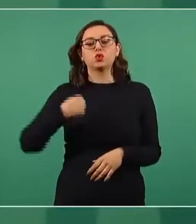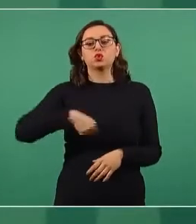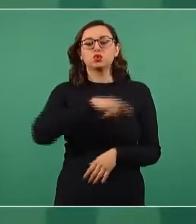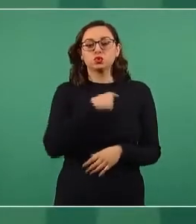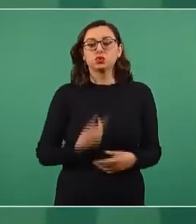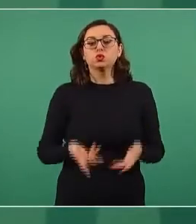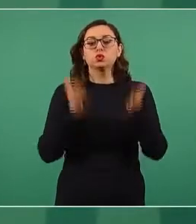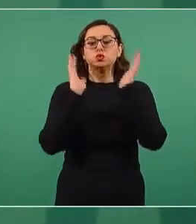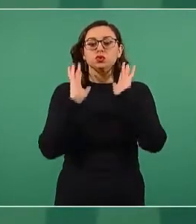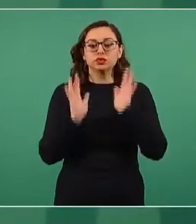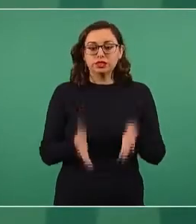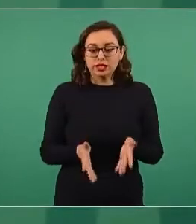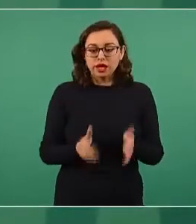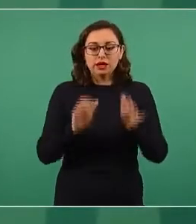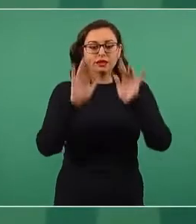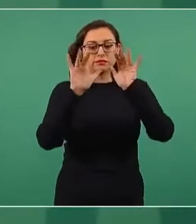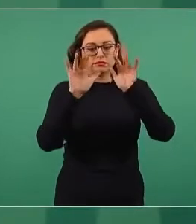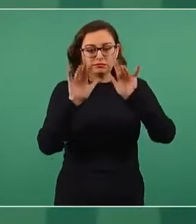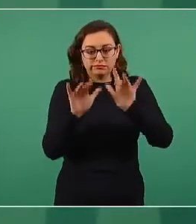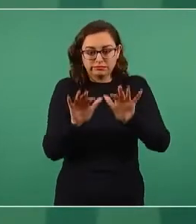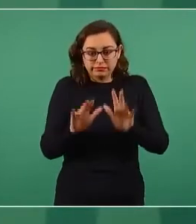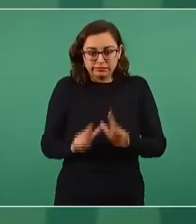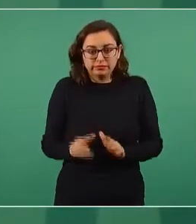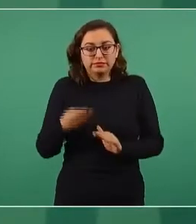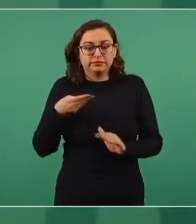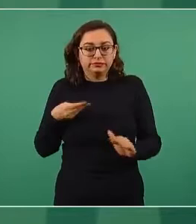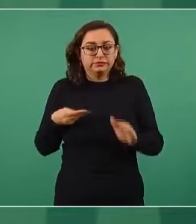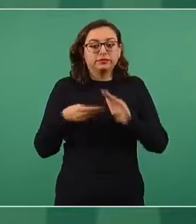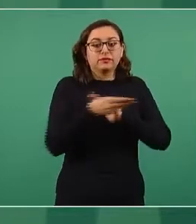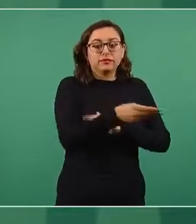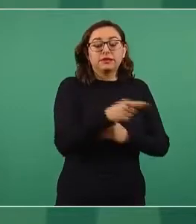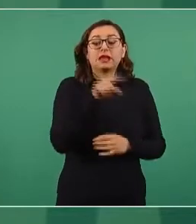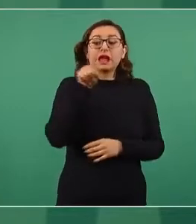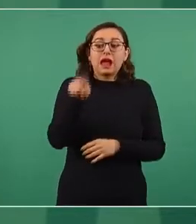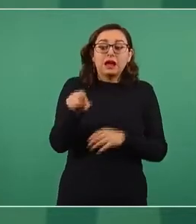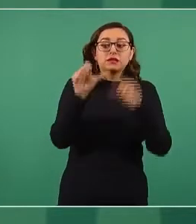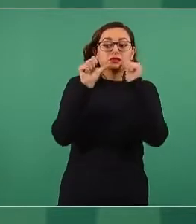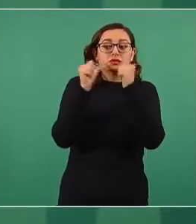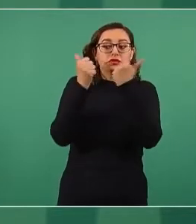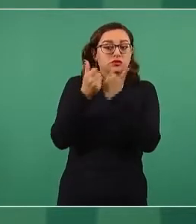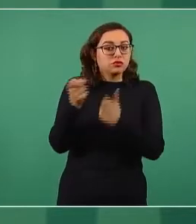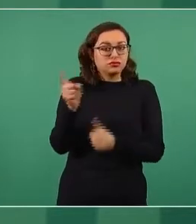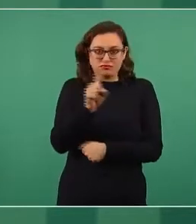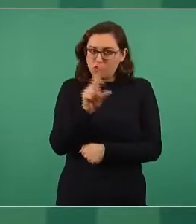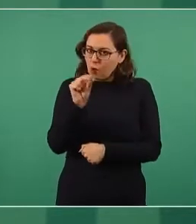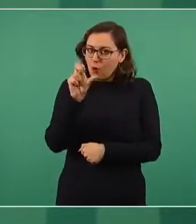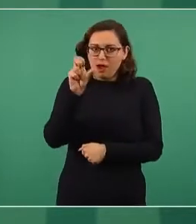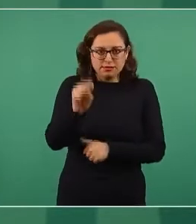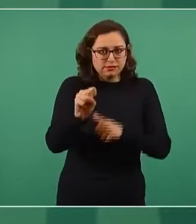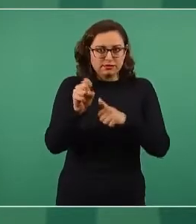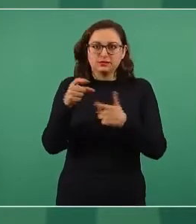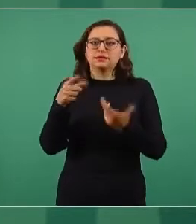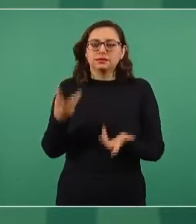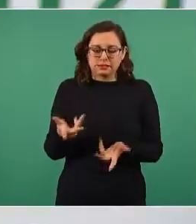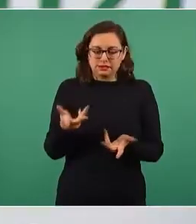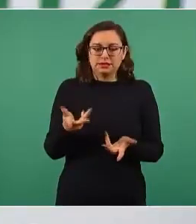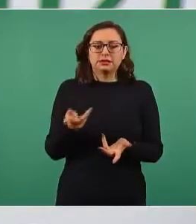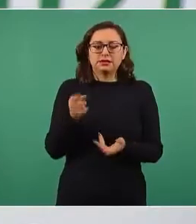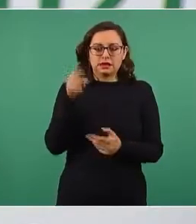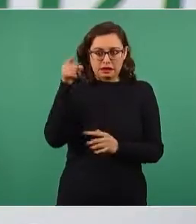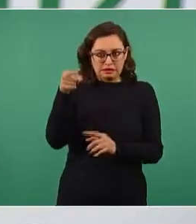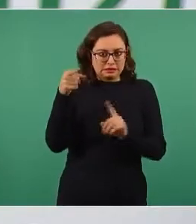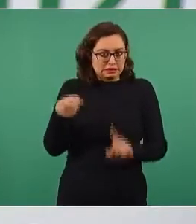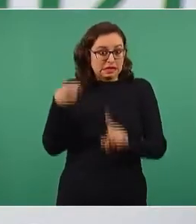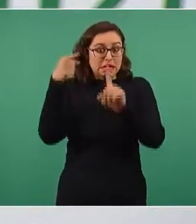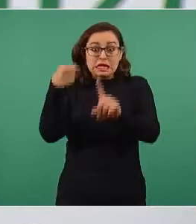en específico sobre esta organización que ya mencioné, y seguramente vamos a hacer una respuesta sobre